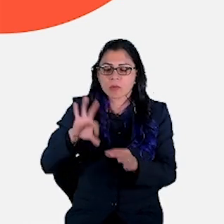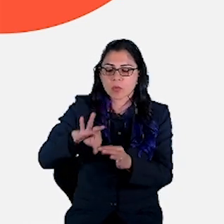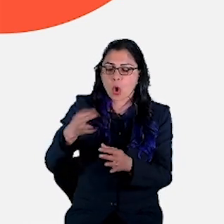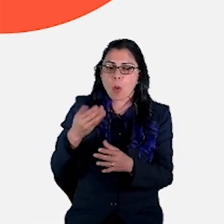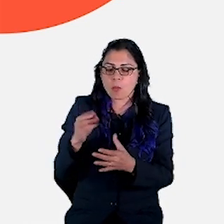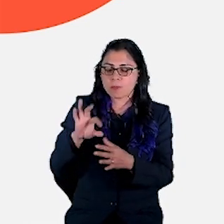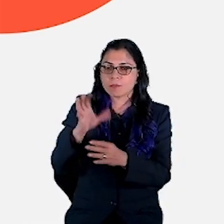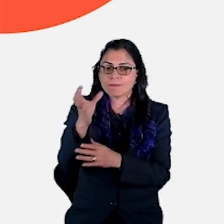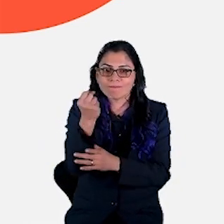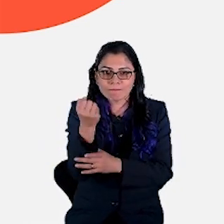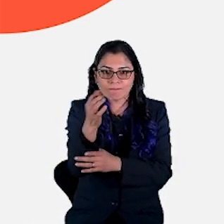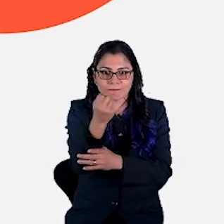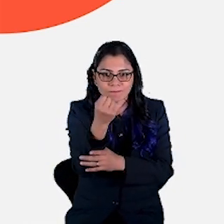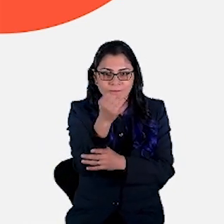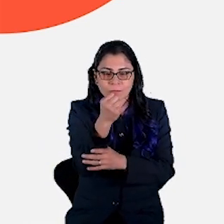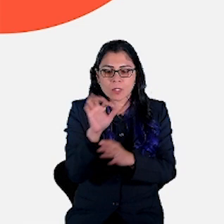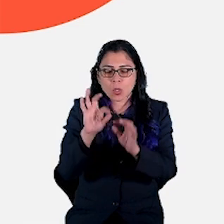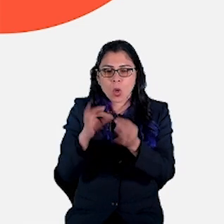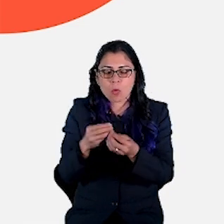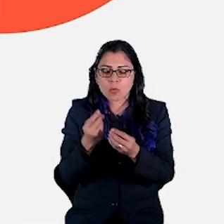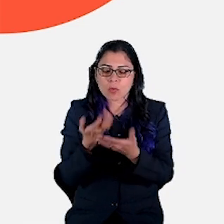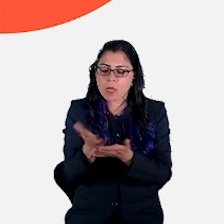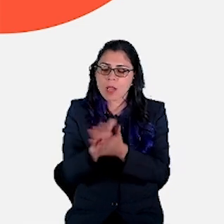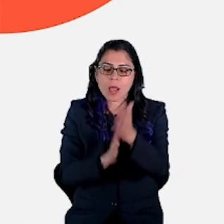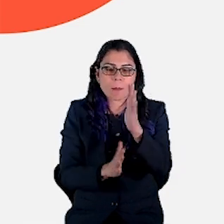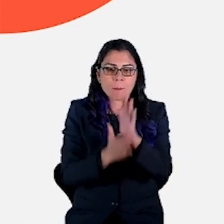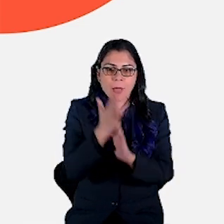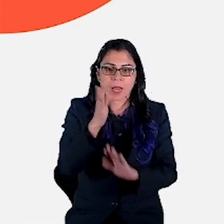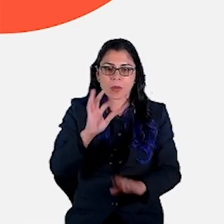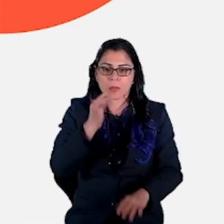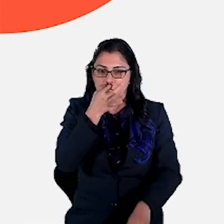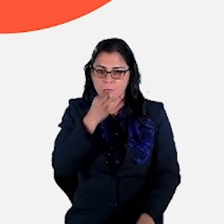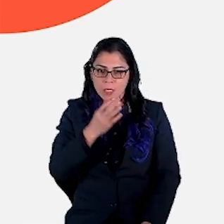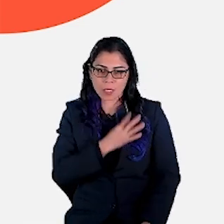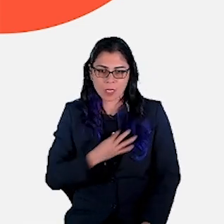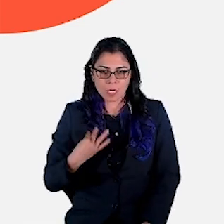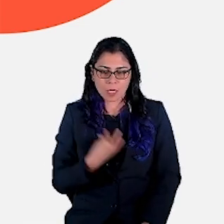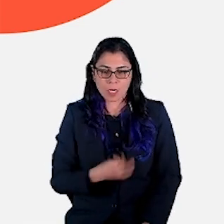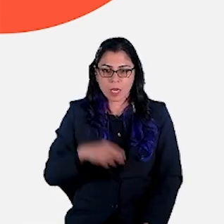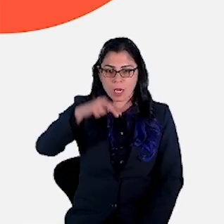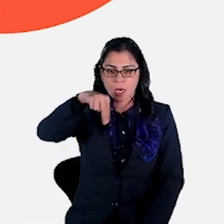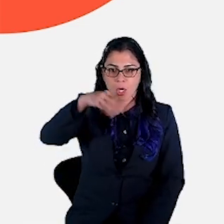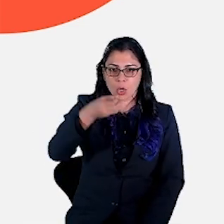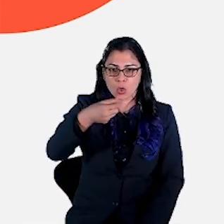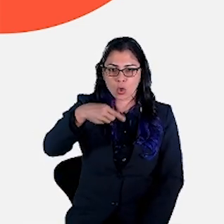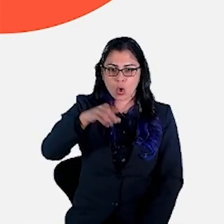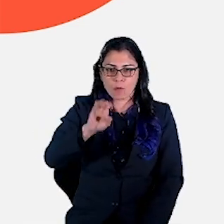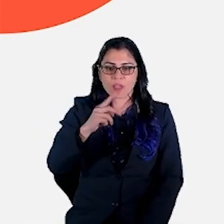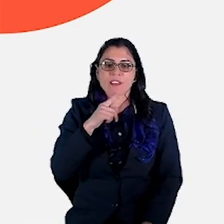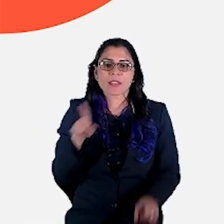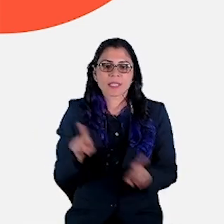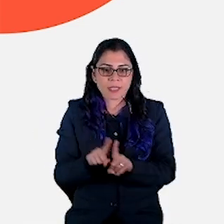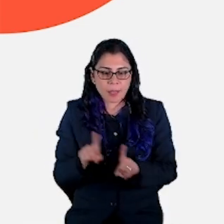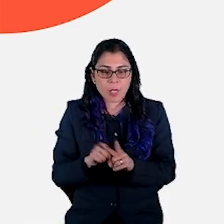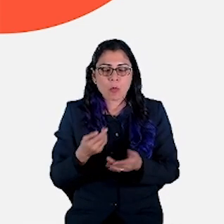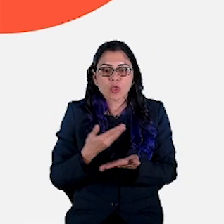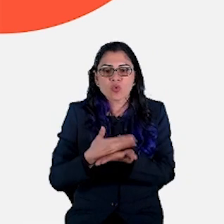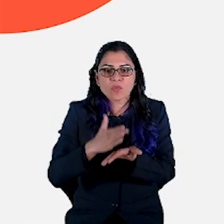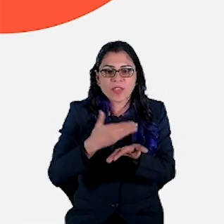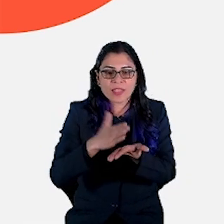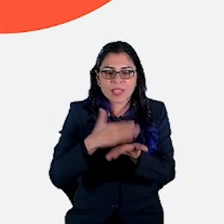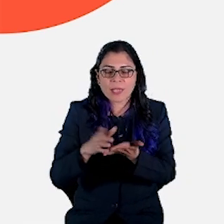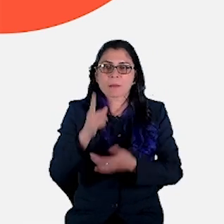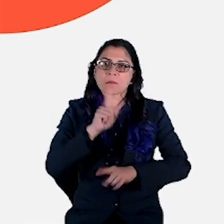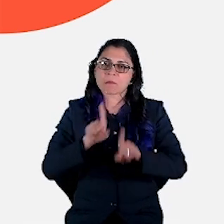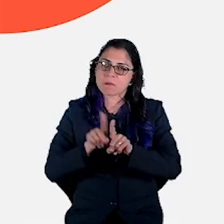cultivarse cómo se cosecha que todo se hace por manos de indígenas eh nobes Y también como su comer realización así